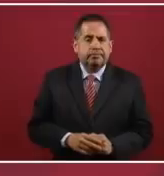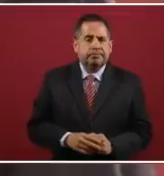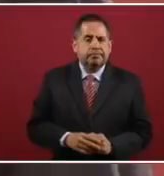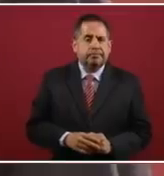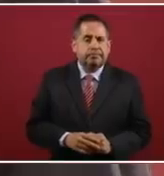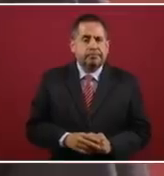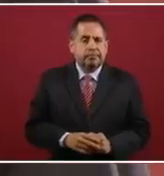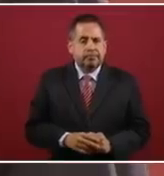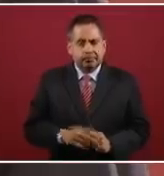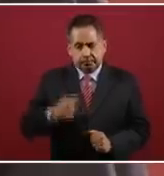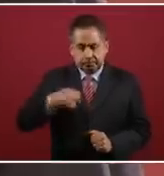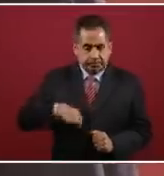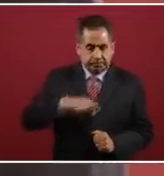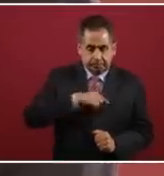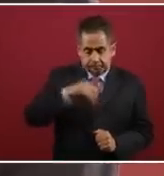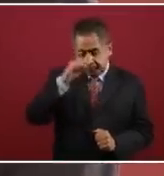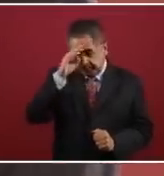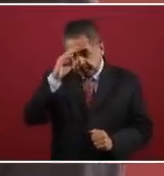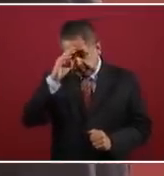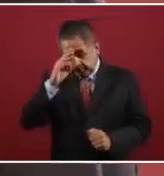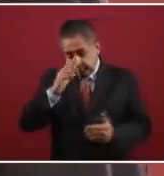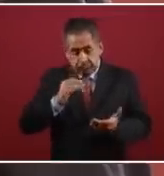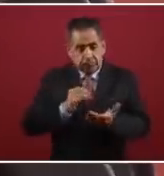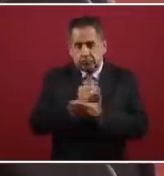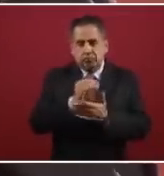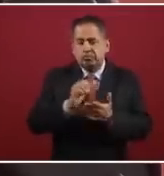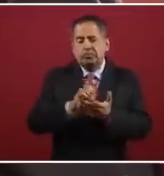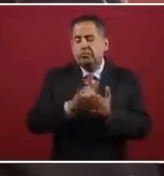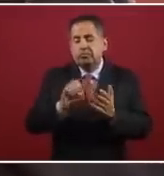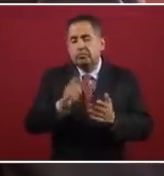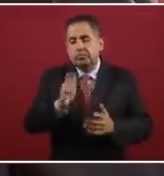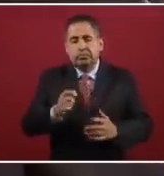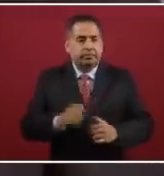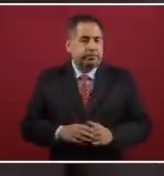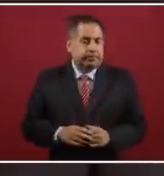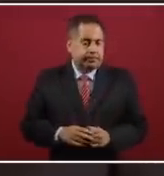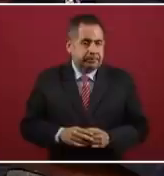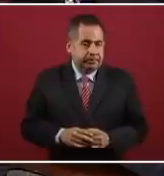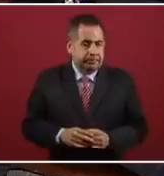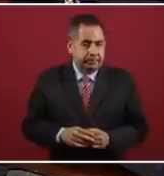Estamos decidiendo, por ejemplo,